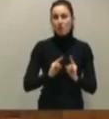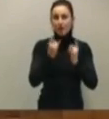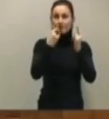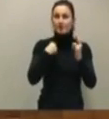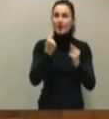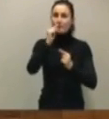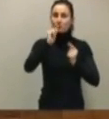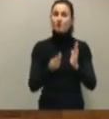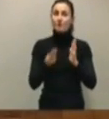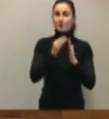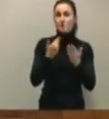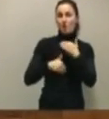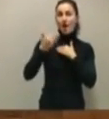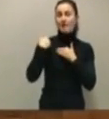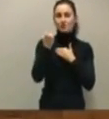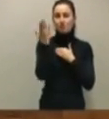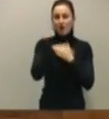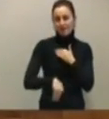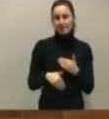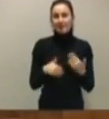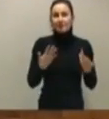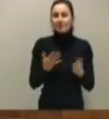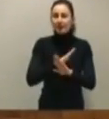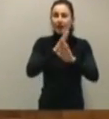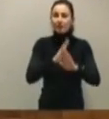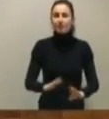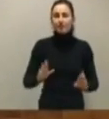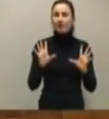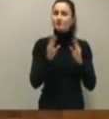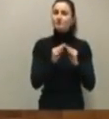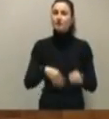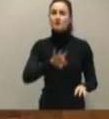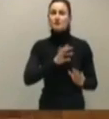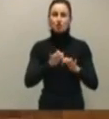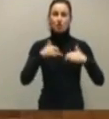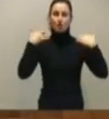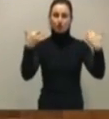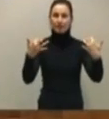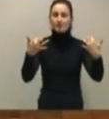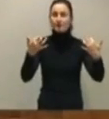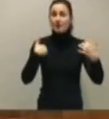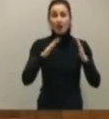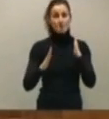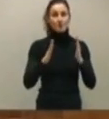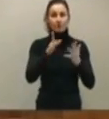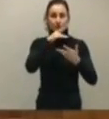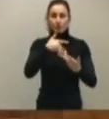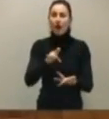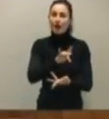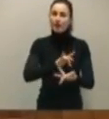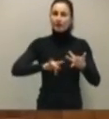también presupuestariamente cuando no aparecían en el ejercicio pasado. En definitiva, señorías, en un momento como el